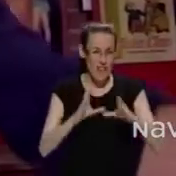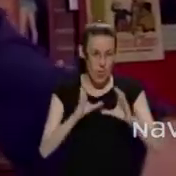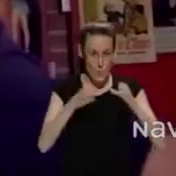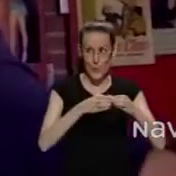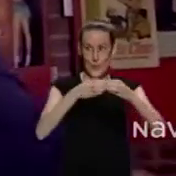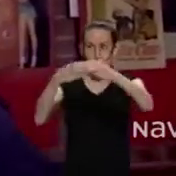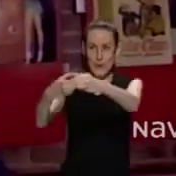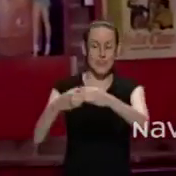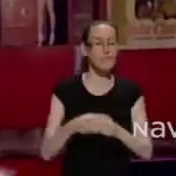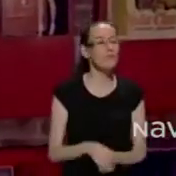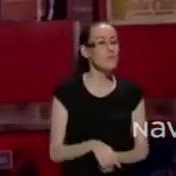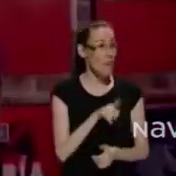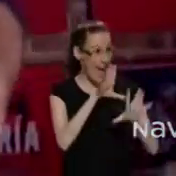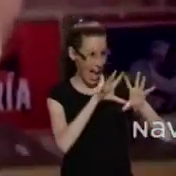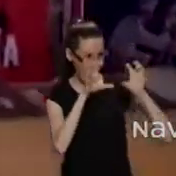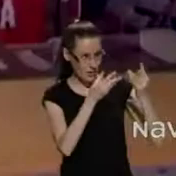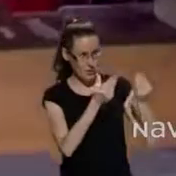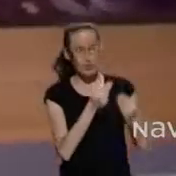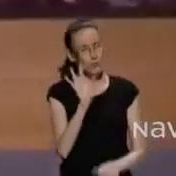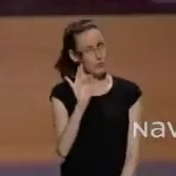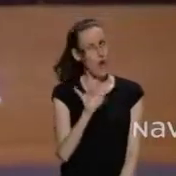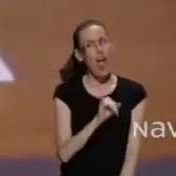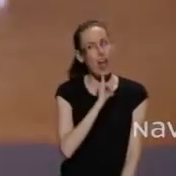todo estoy aprendiendo idiomas a latigazos.